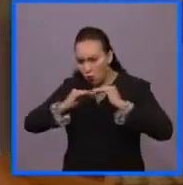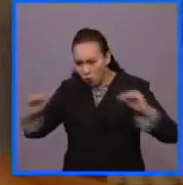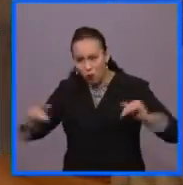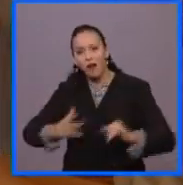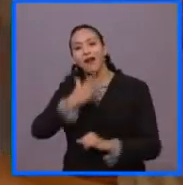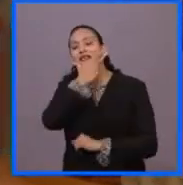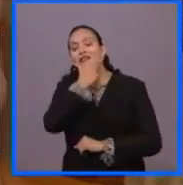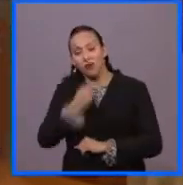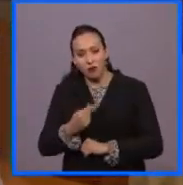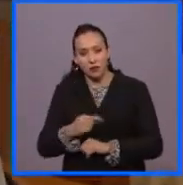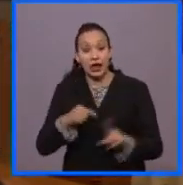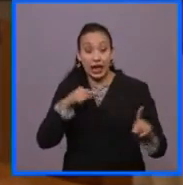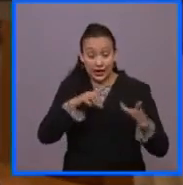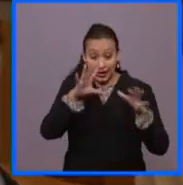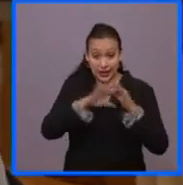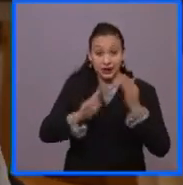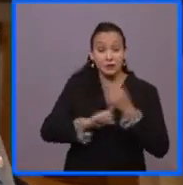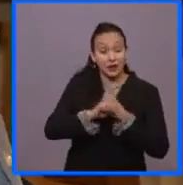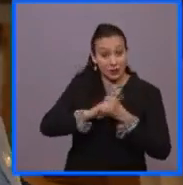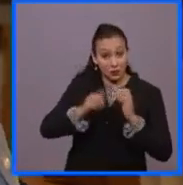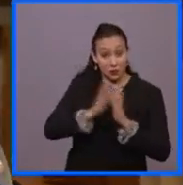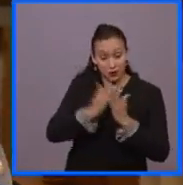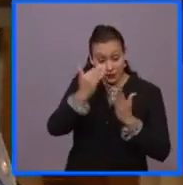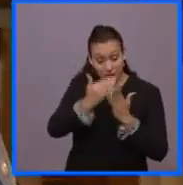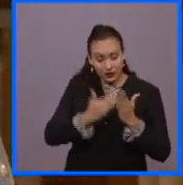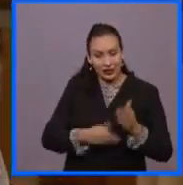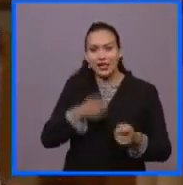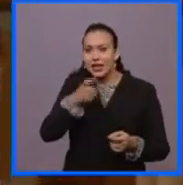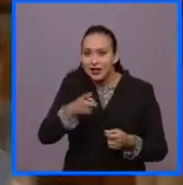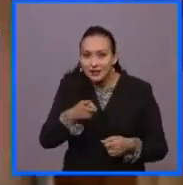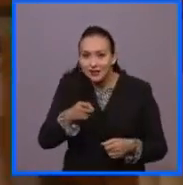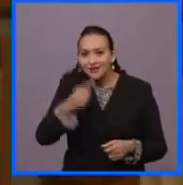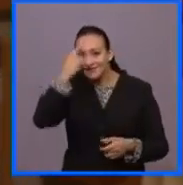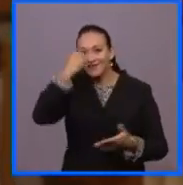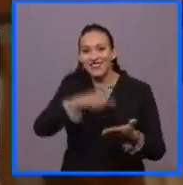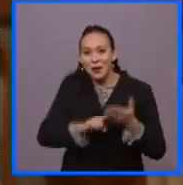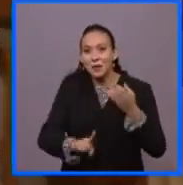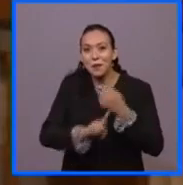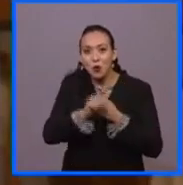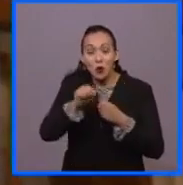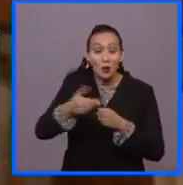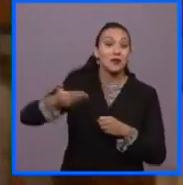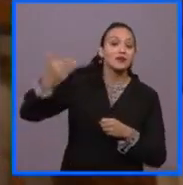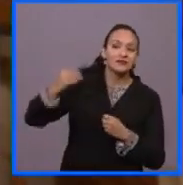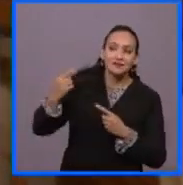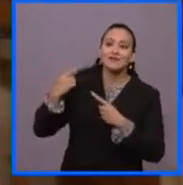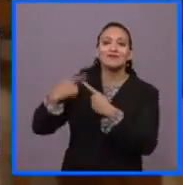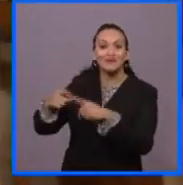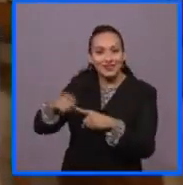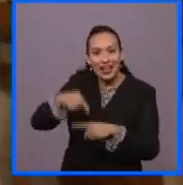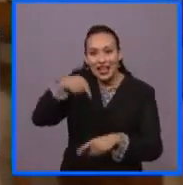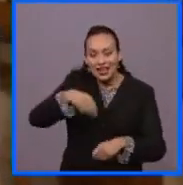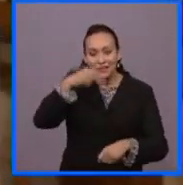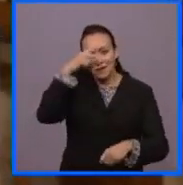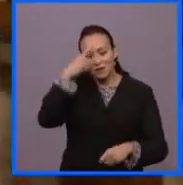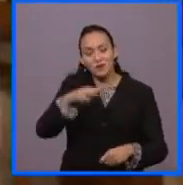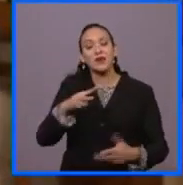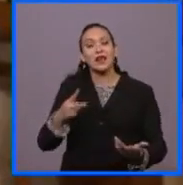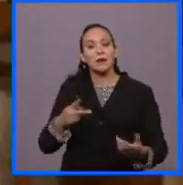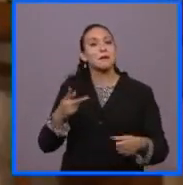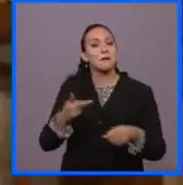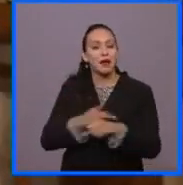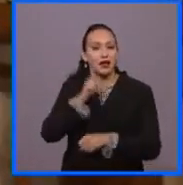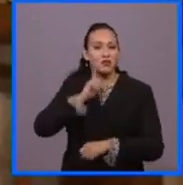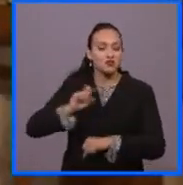de los problemas que ella abordó son los problemas que hoy están en los distintos feminismos, porque afortunadamente el feminismo no